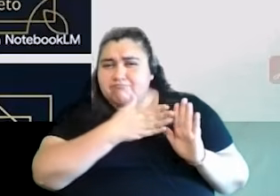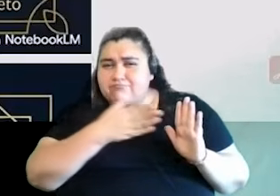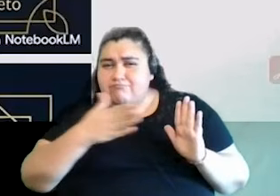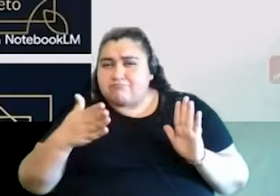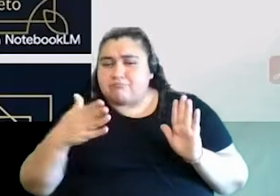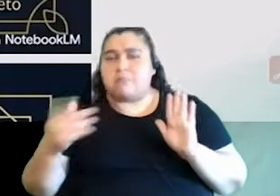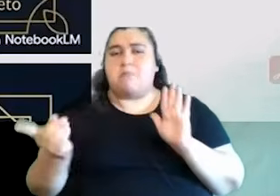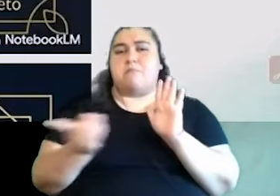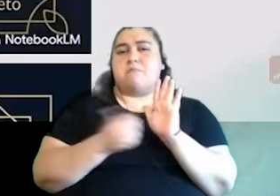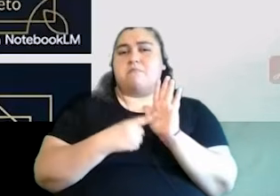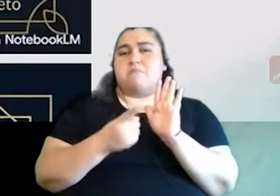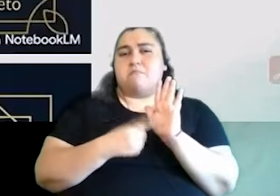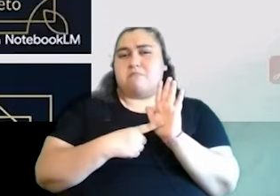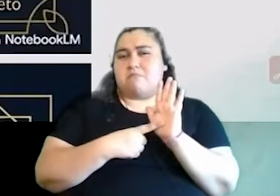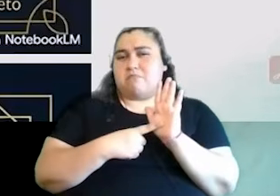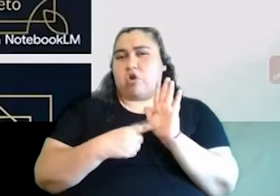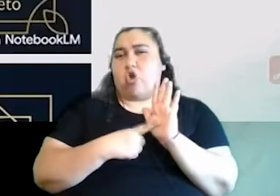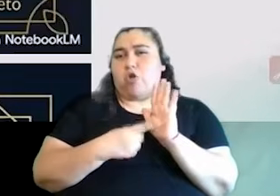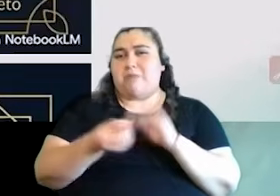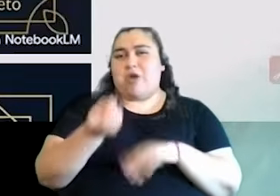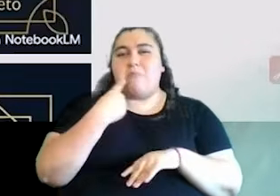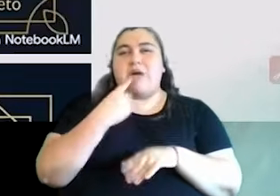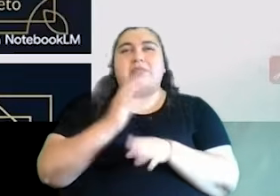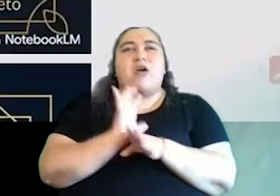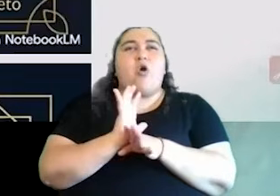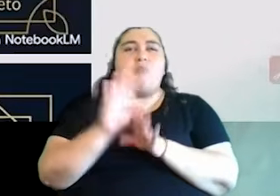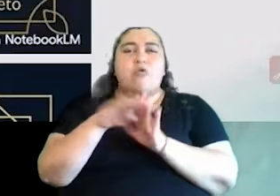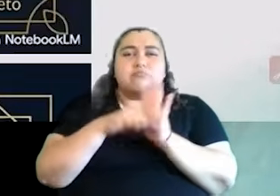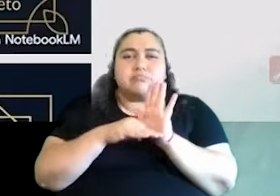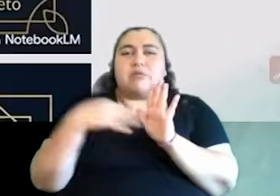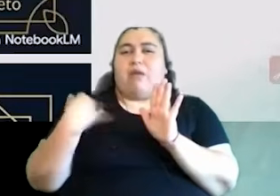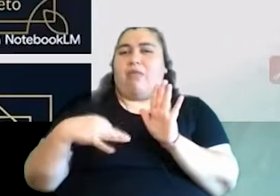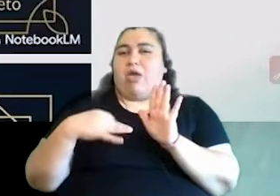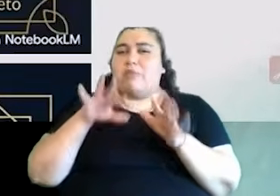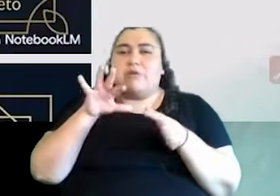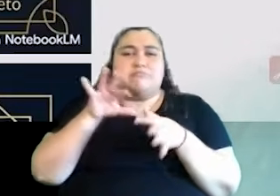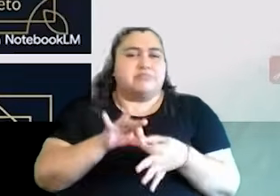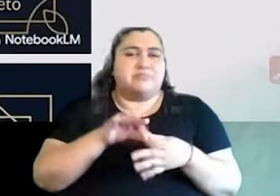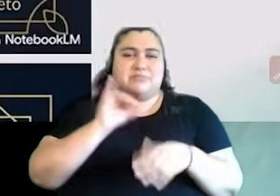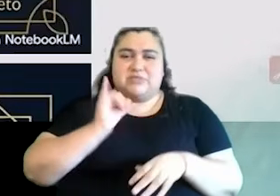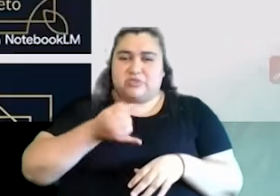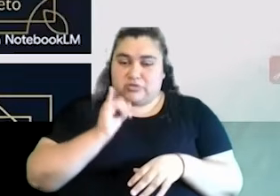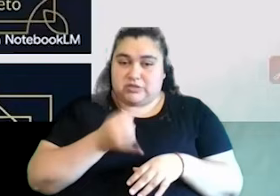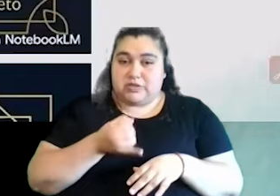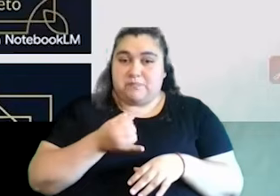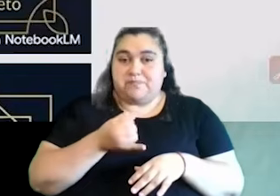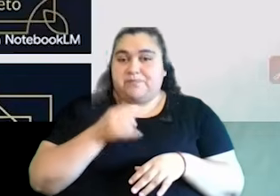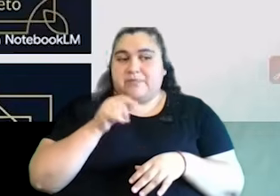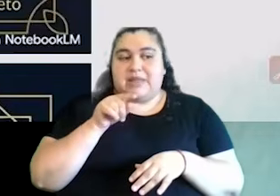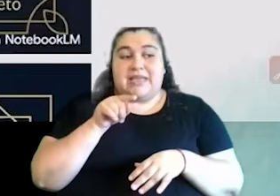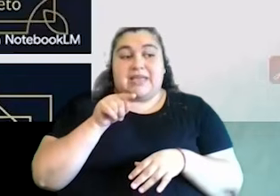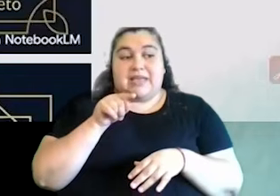pauta objetiva que denomina discrepancia significativa y claramente por su nombre tiene que tener